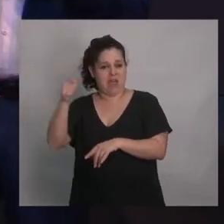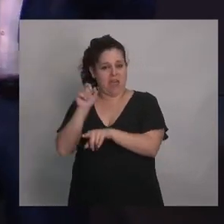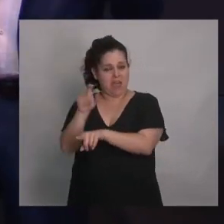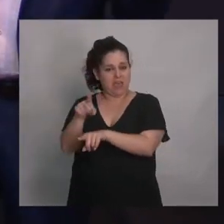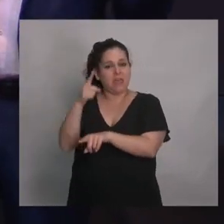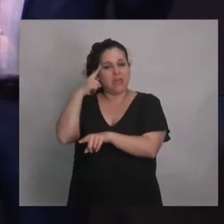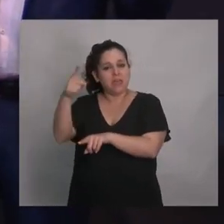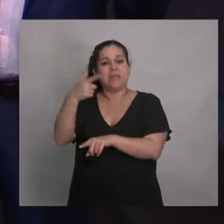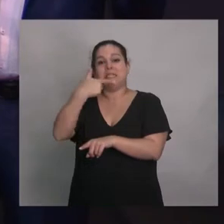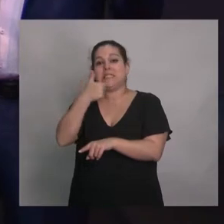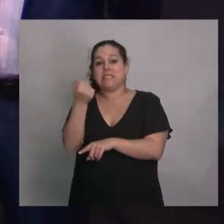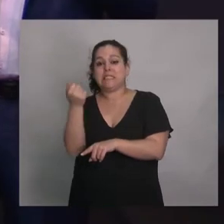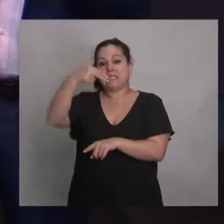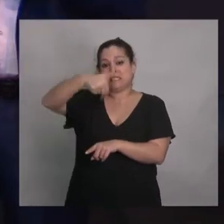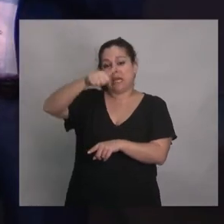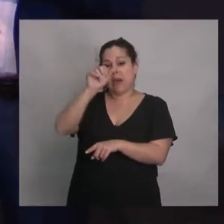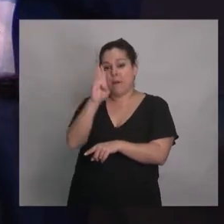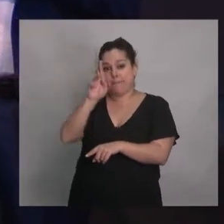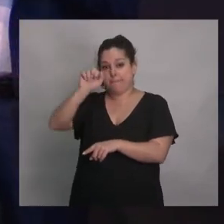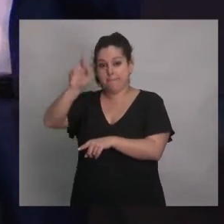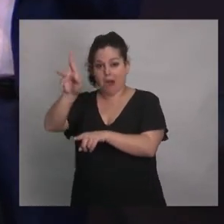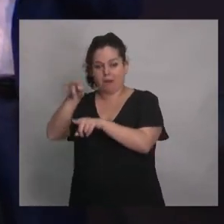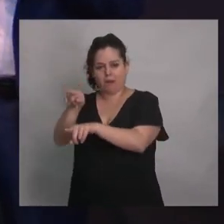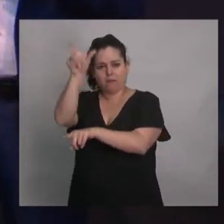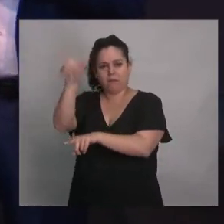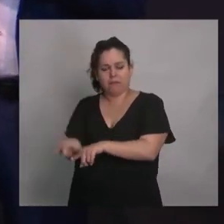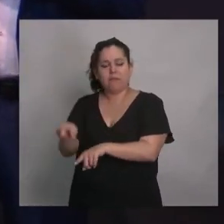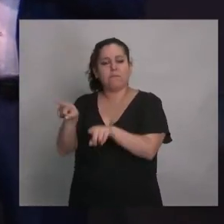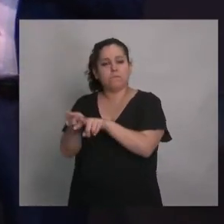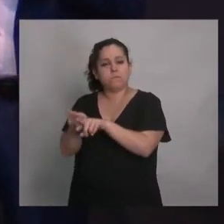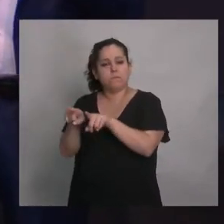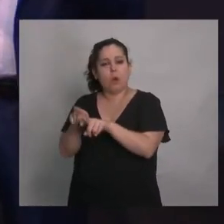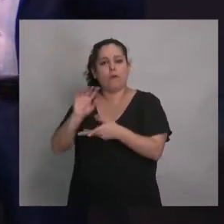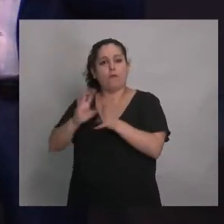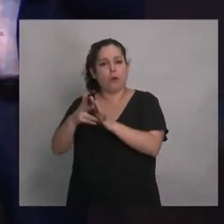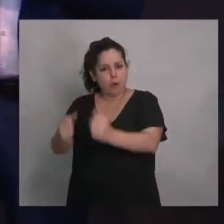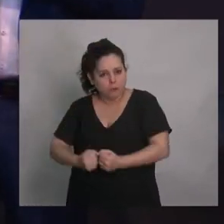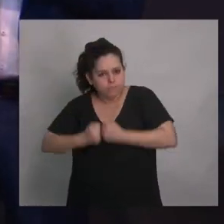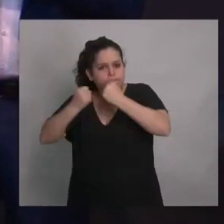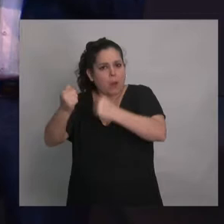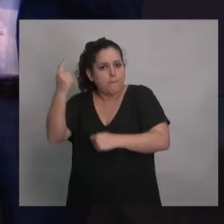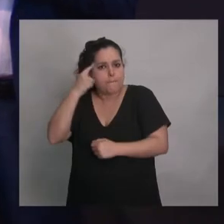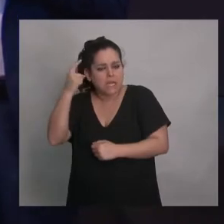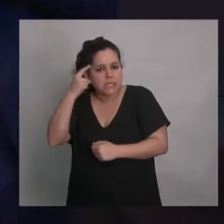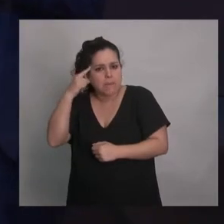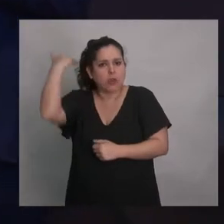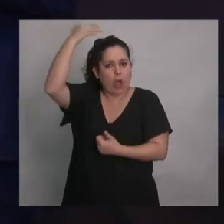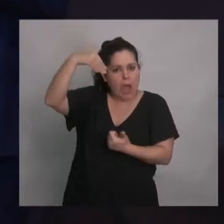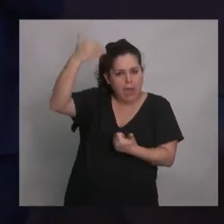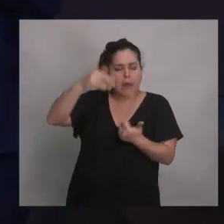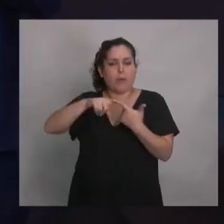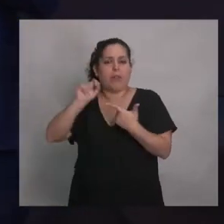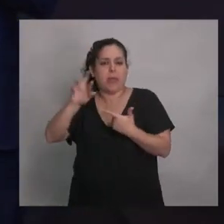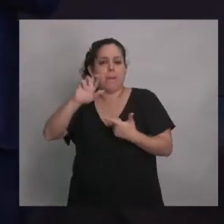elías ámbar expresa no solo la vitalidad del pensamiento árabe palestino